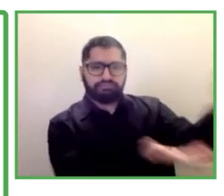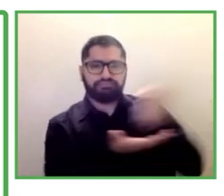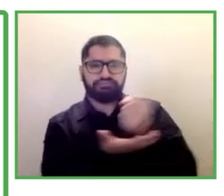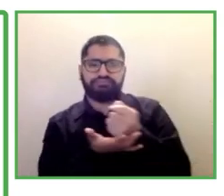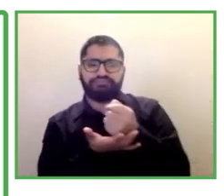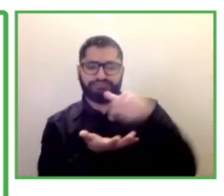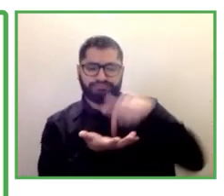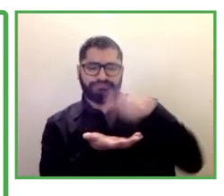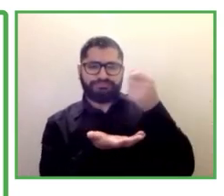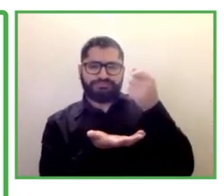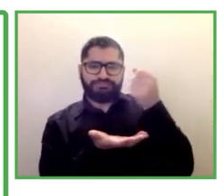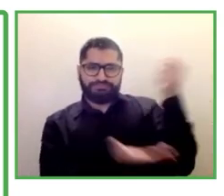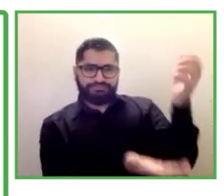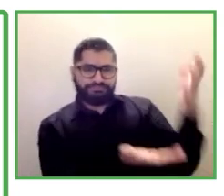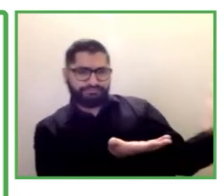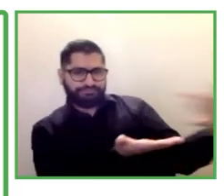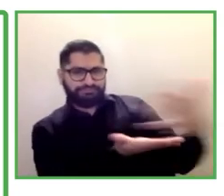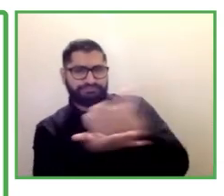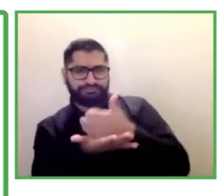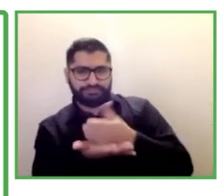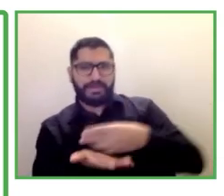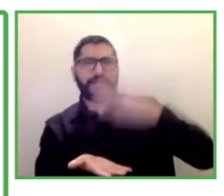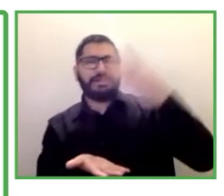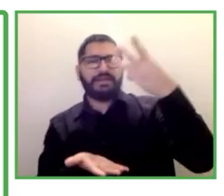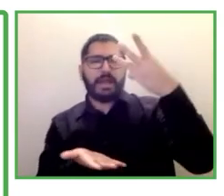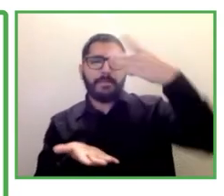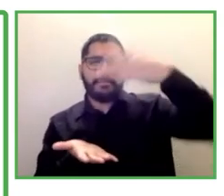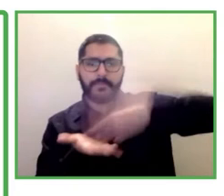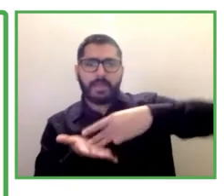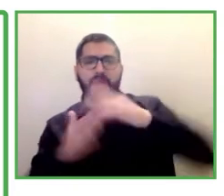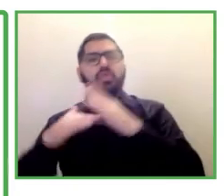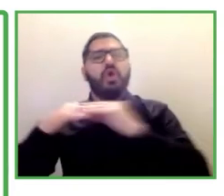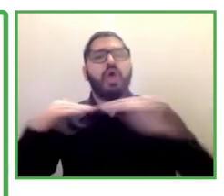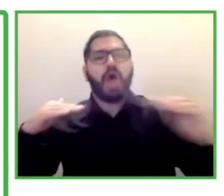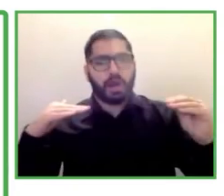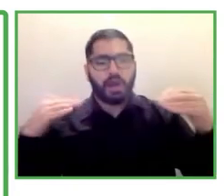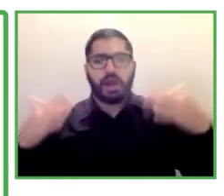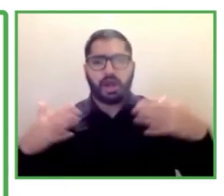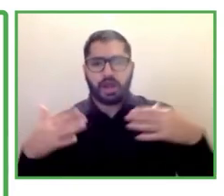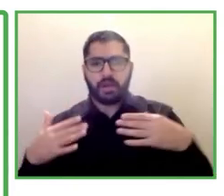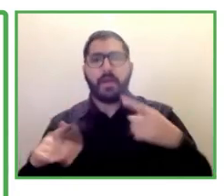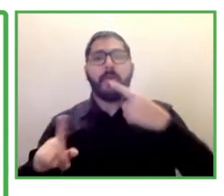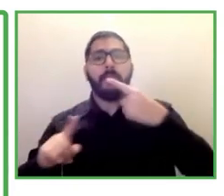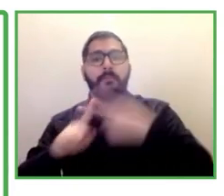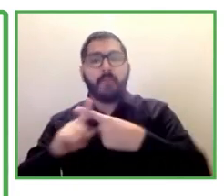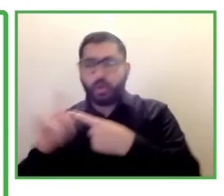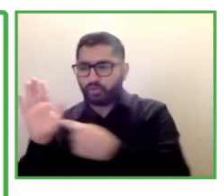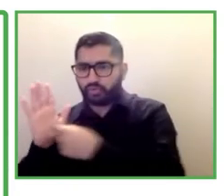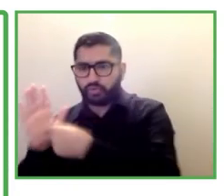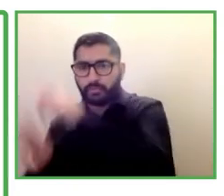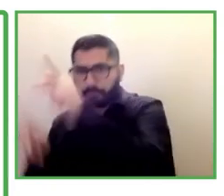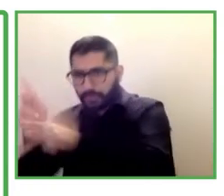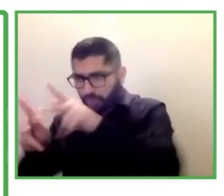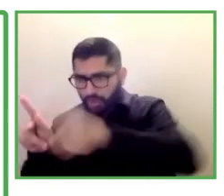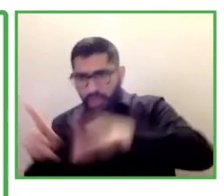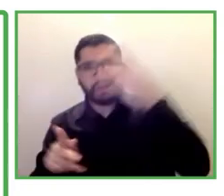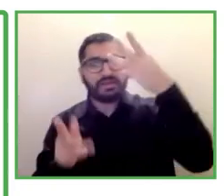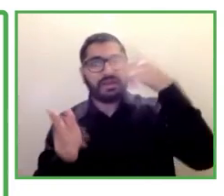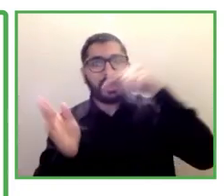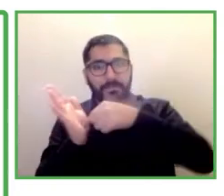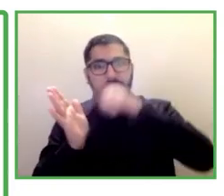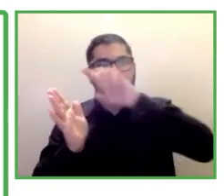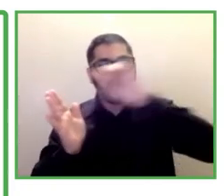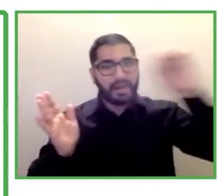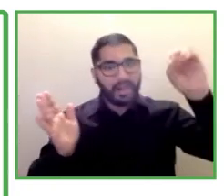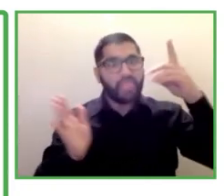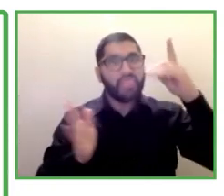pasante, porque les interesa aprender a ser más inclusivos en este proceso. Is definite because we're not